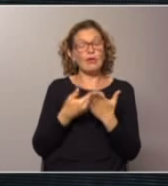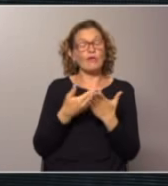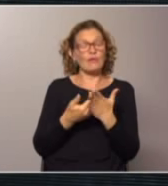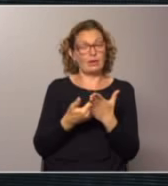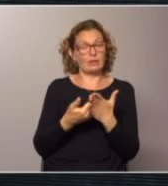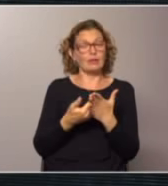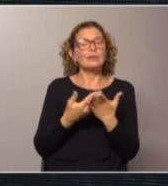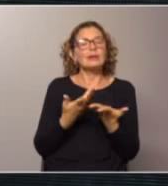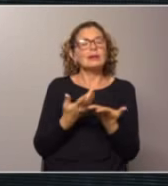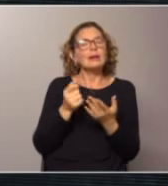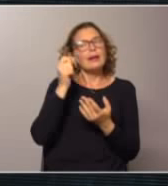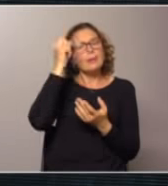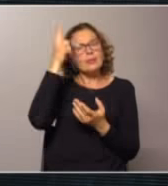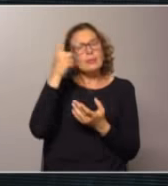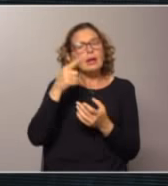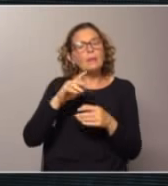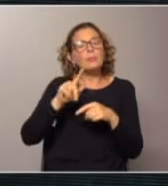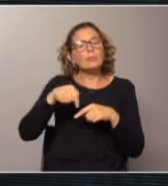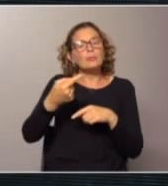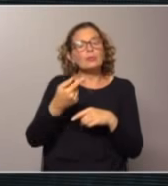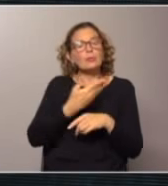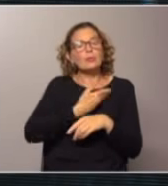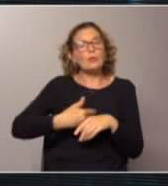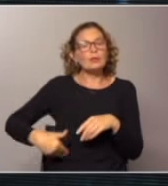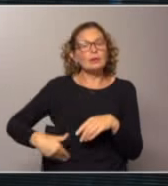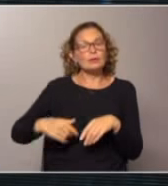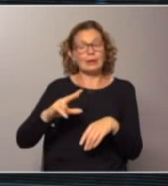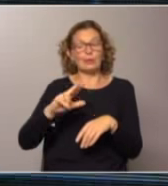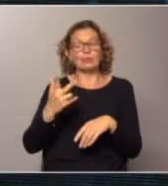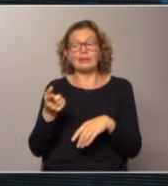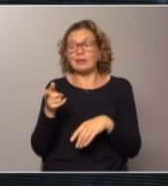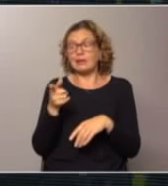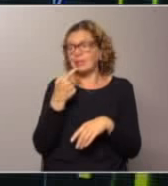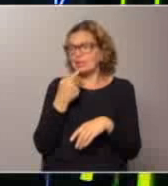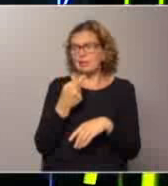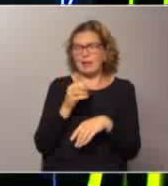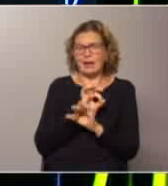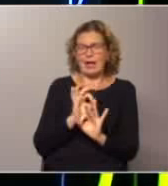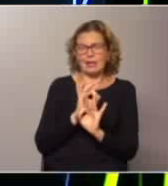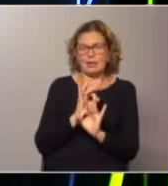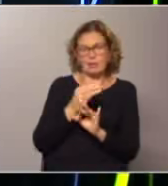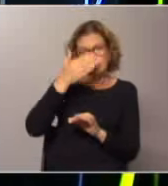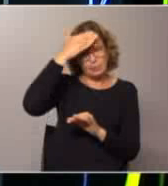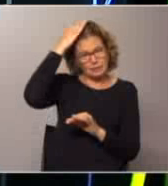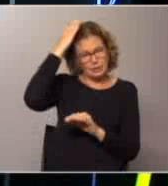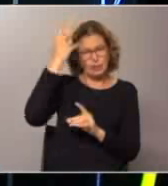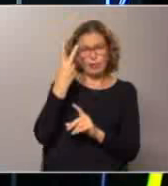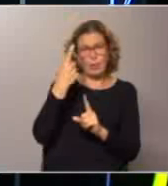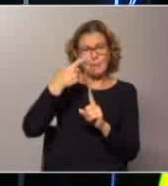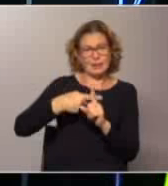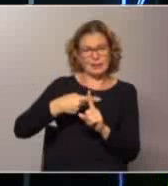la capacidad que tenga el próximo gobierno de operar y hay un tercer aspecto que nadie nombra que vamos a tener atrás dos meses